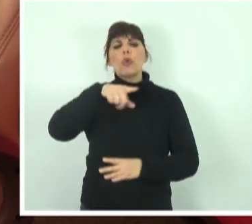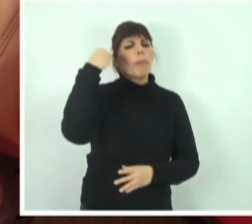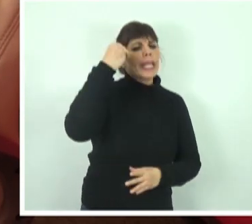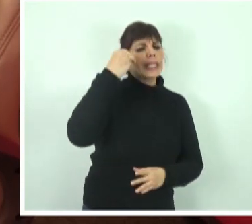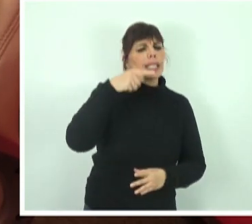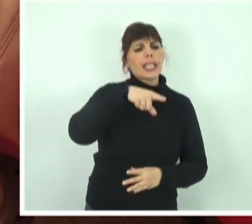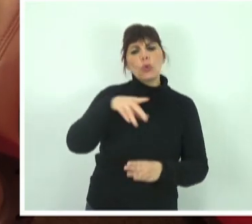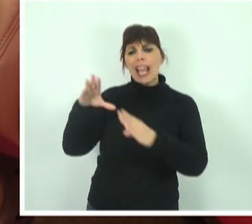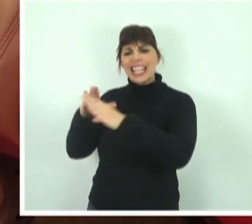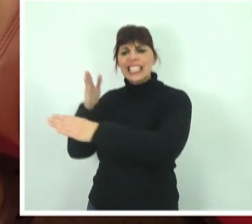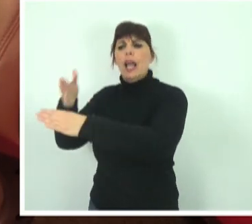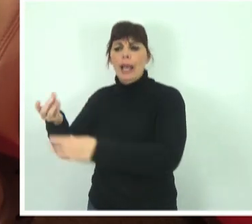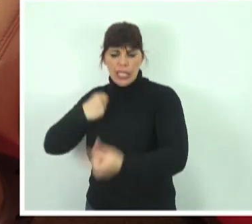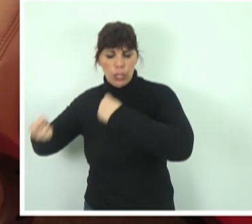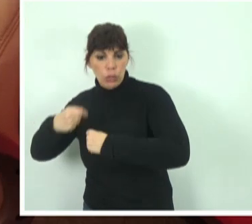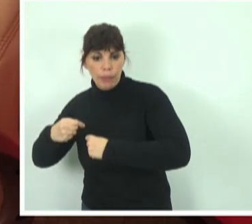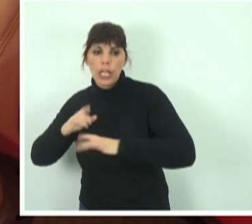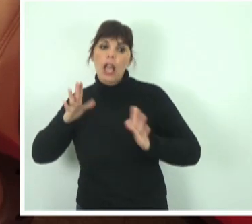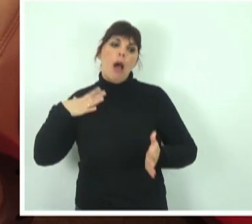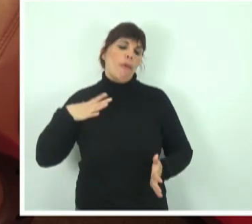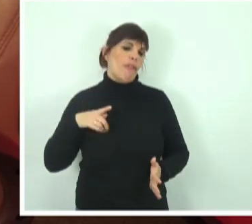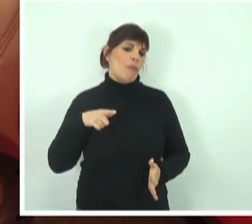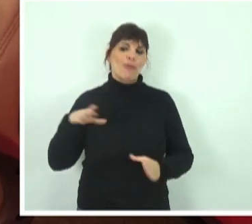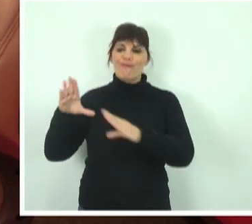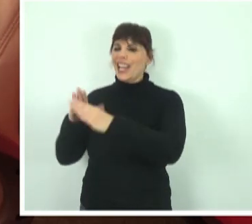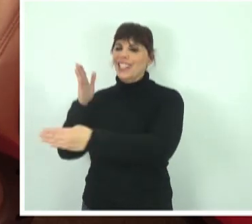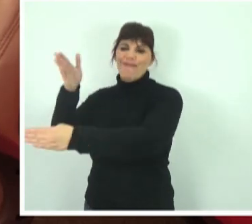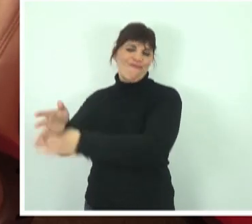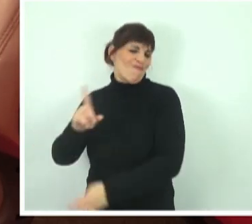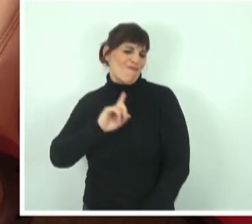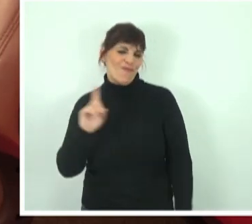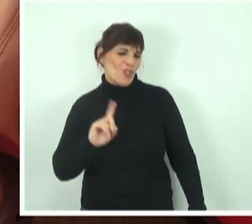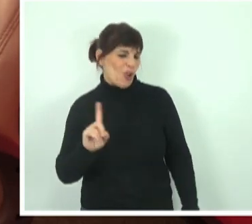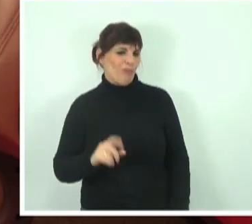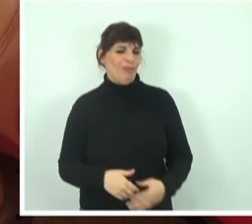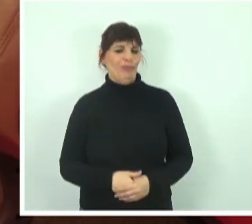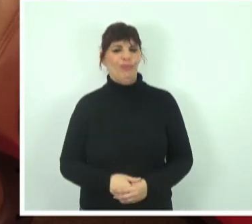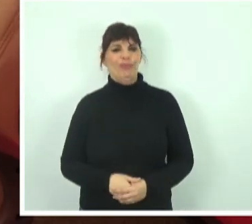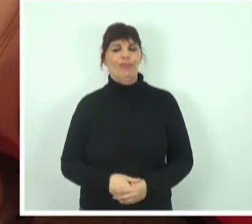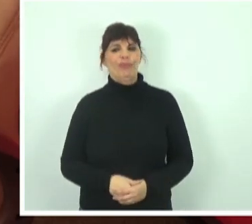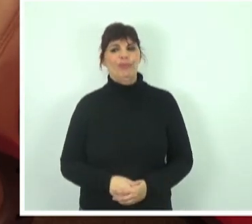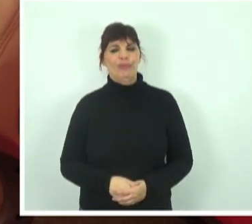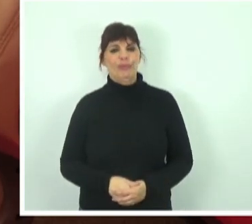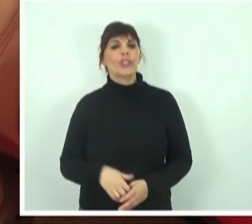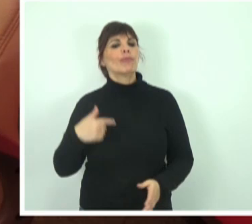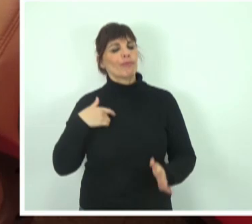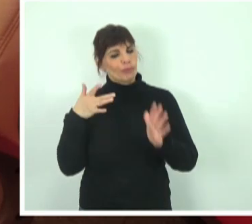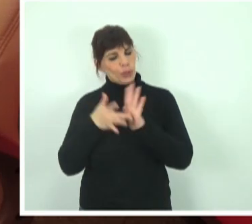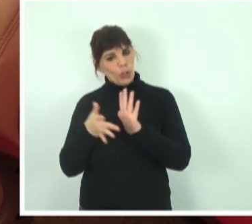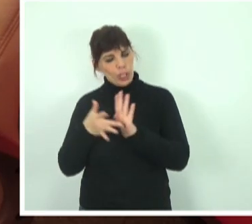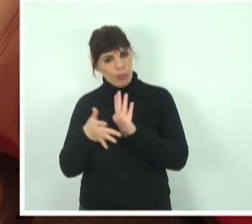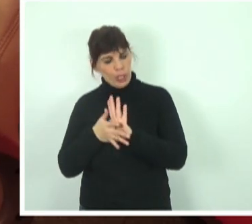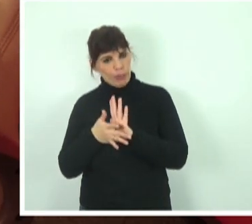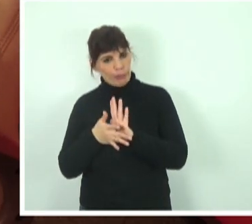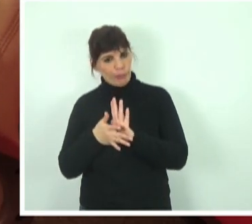de indiferencia. Atención, otra vez, lo voy a explicar. Hay personas que dicen, no, yo no voy a la iglesia porque no me quiero